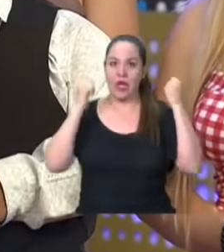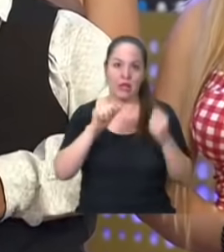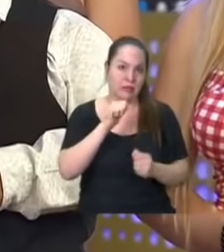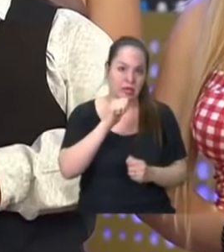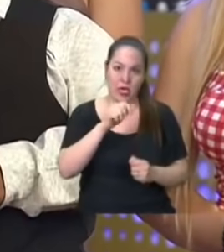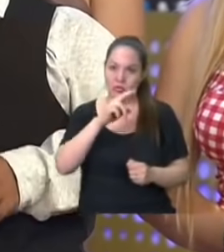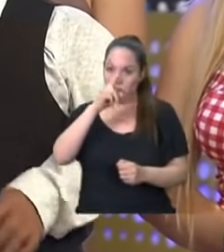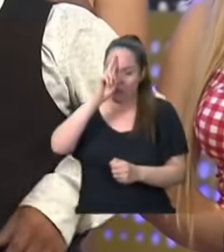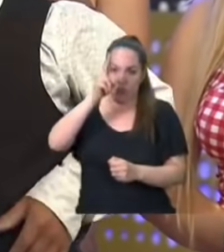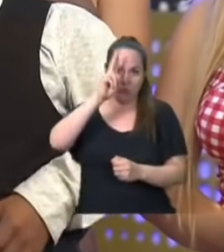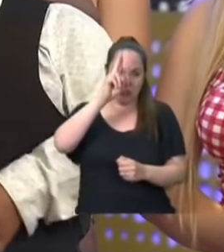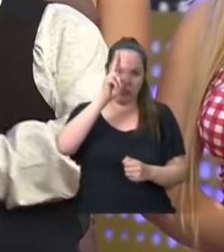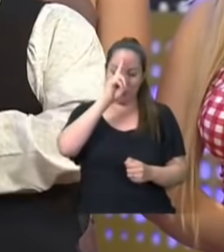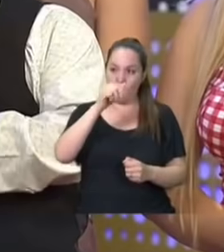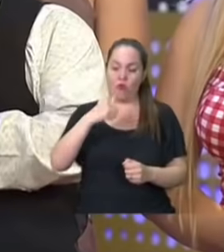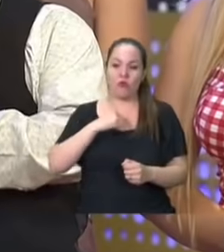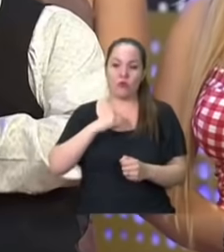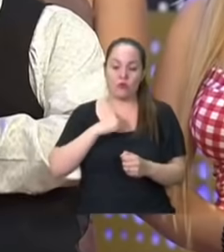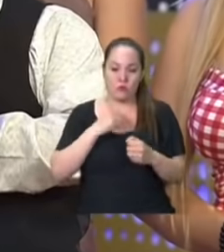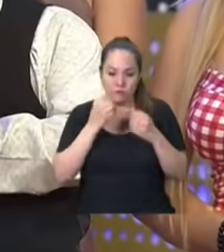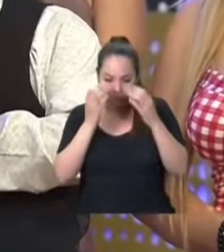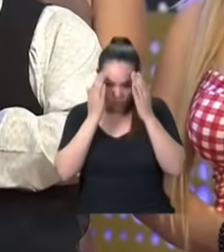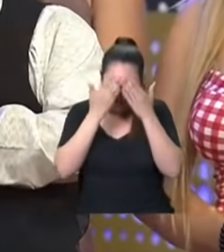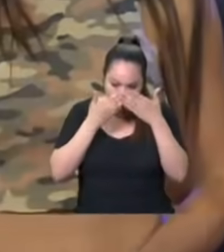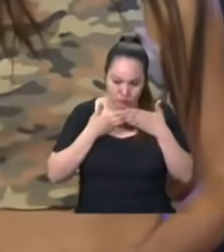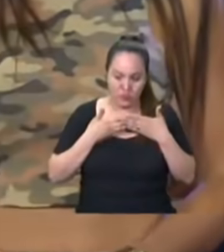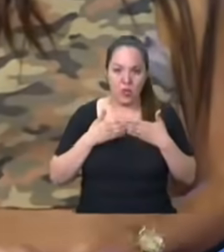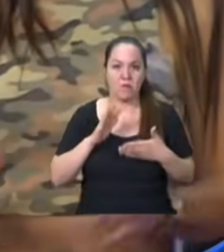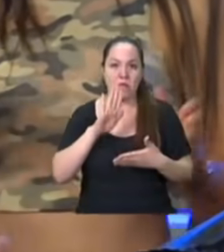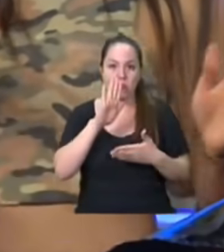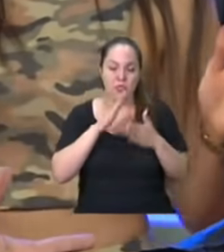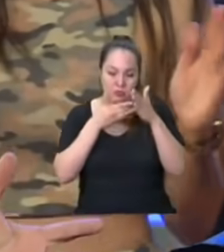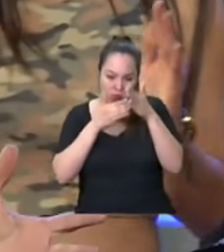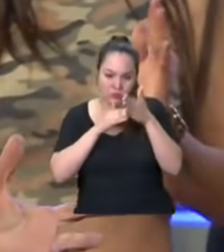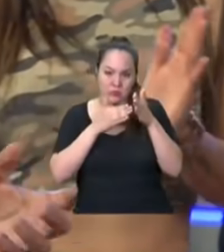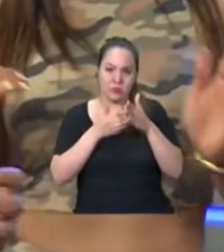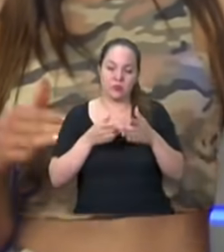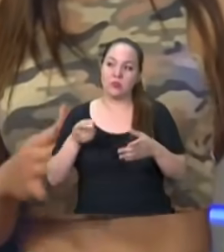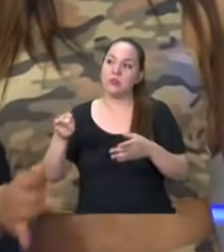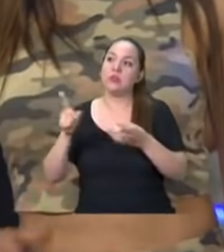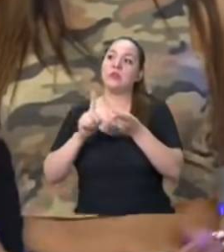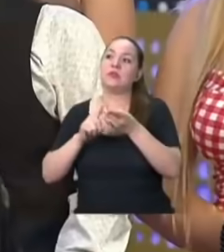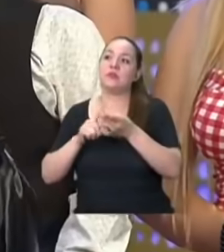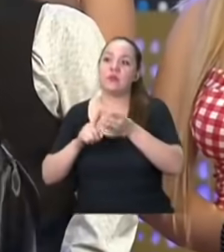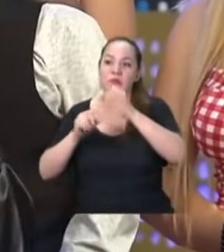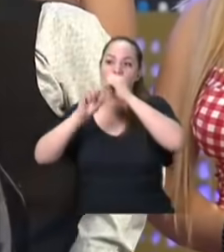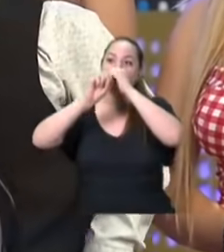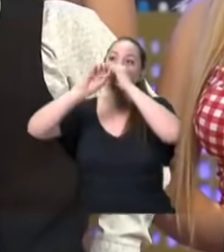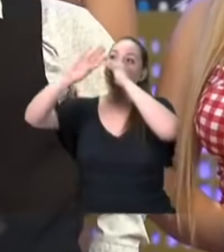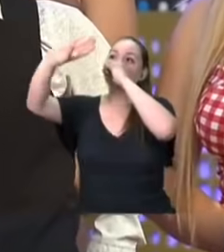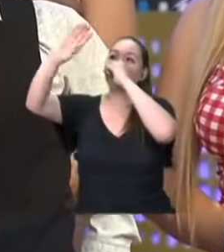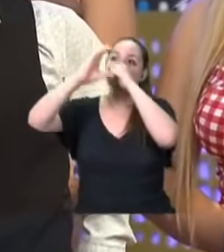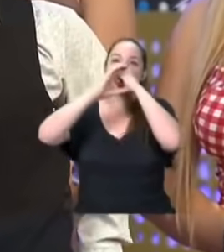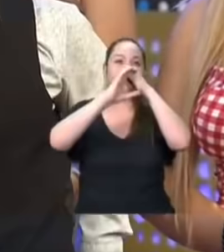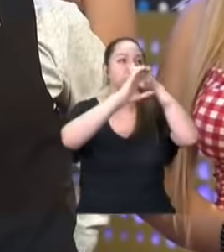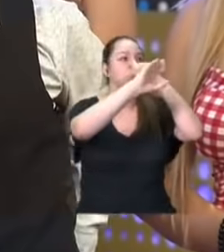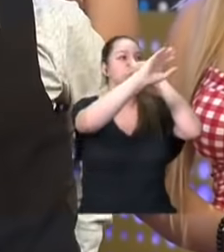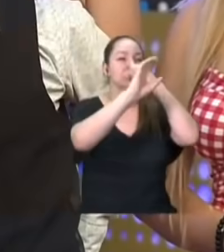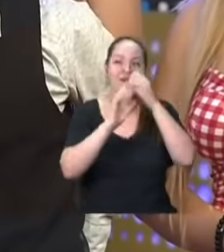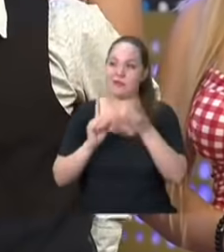cara. Casi me trae como allá en Arabia. Oiga, ¿y la corneta dónde la dejó? La